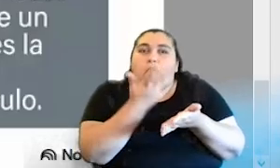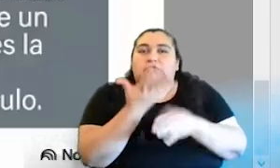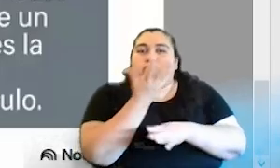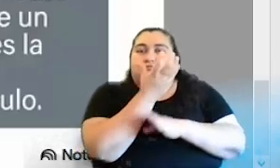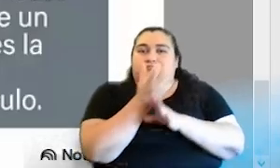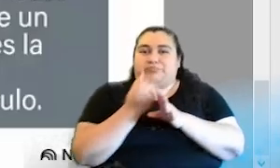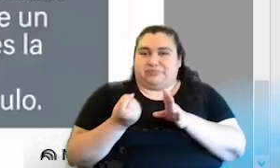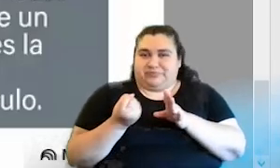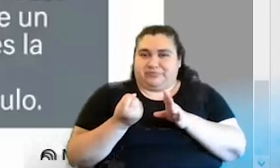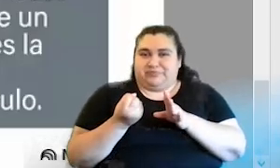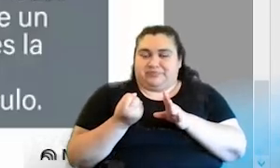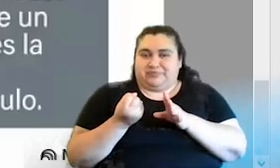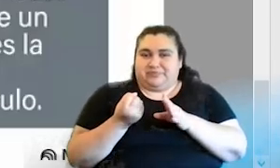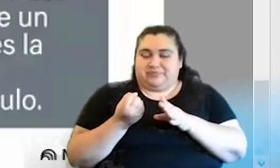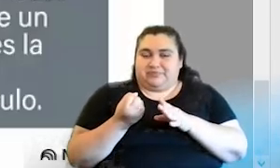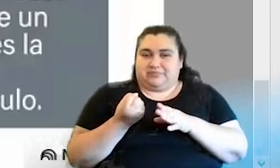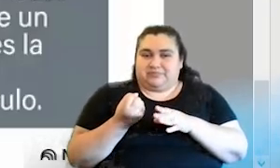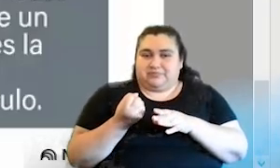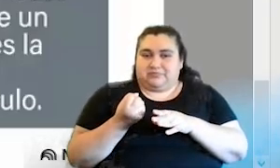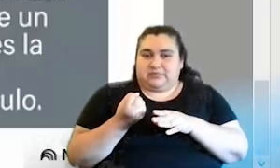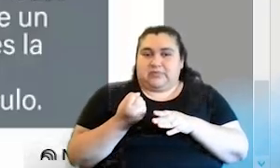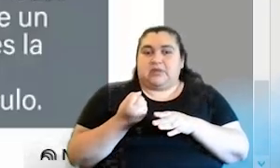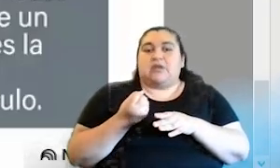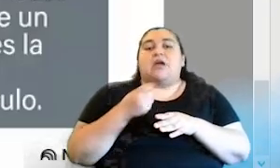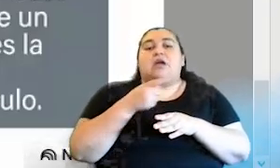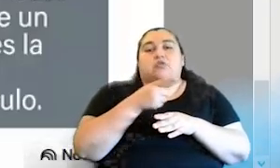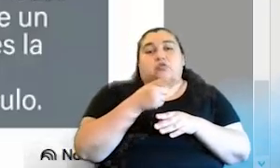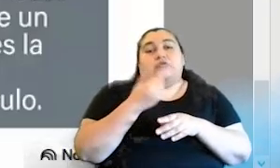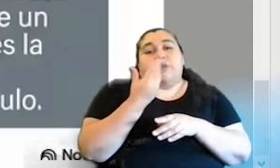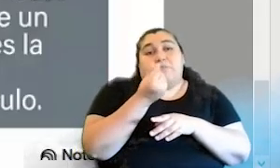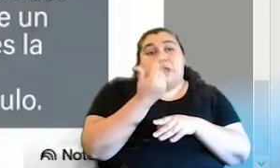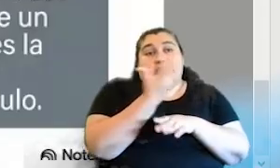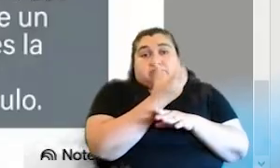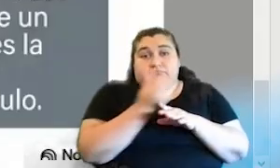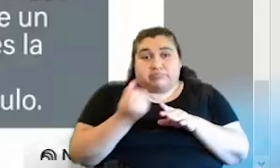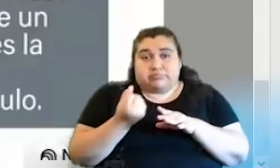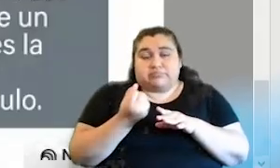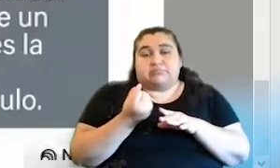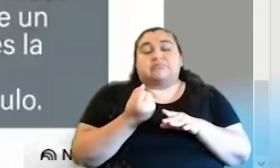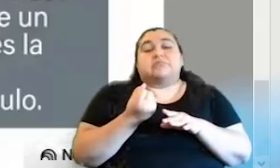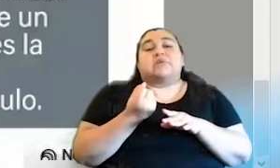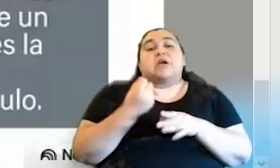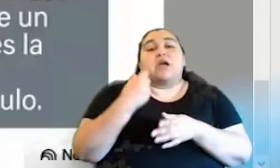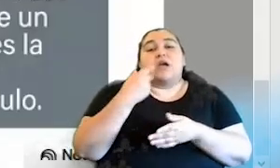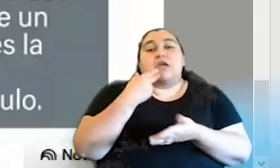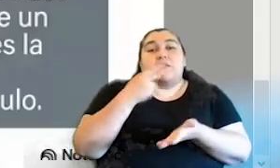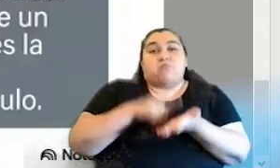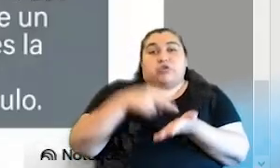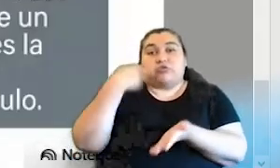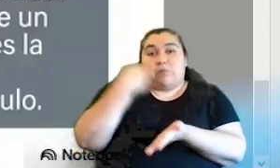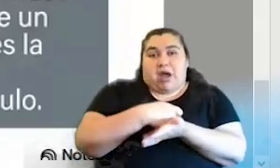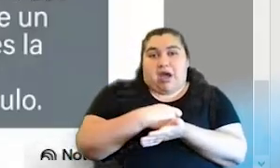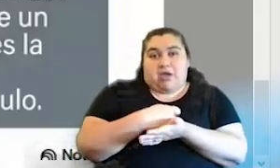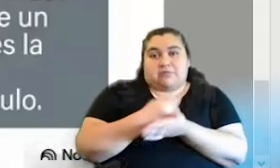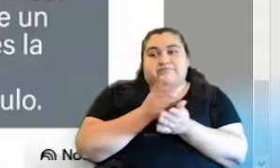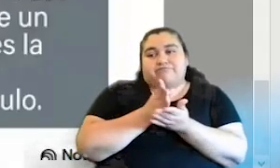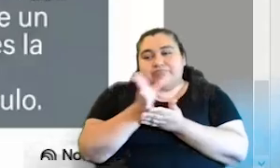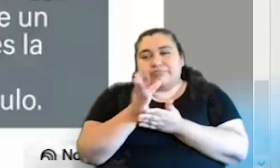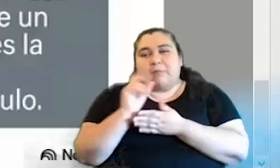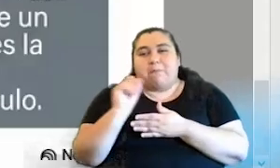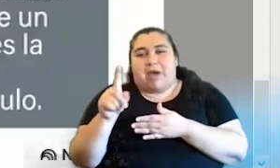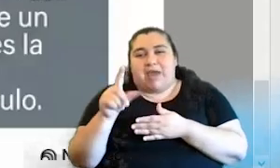ser un saldo positivo a favor de fisco, un saldo de impuesto a pagar, puede